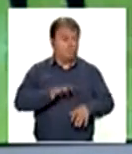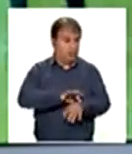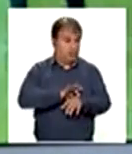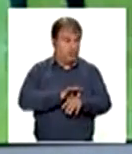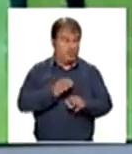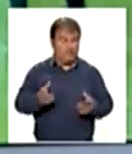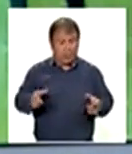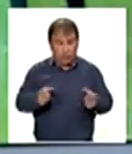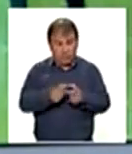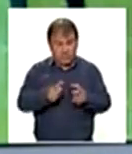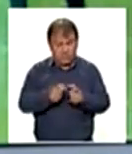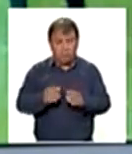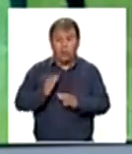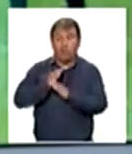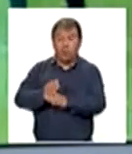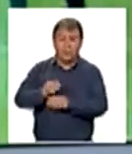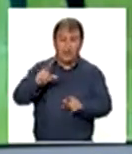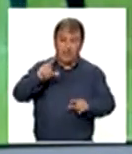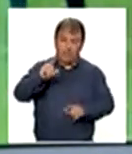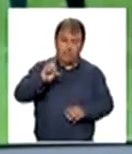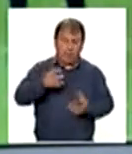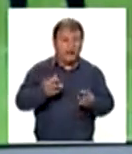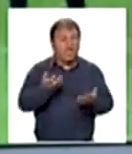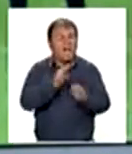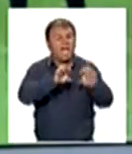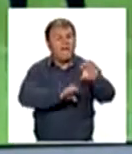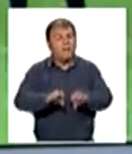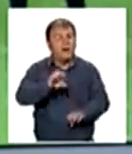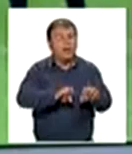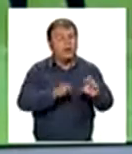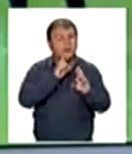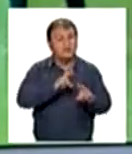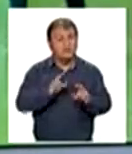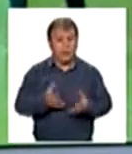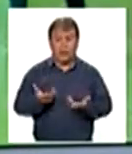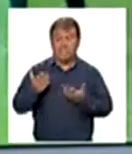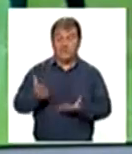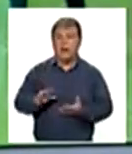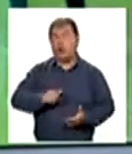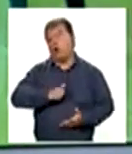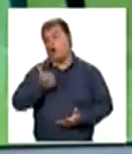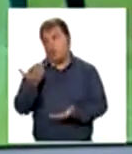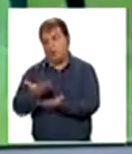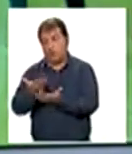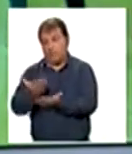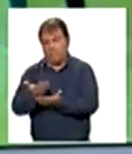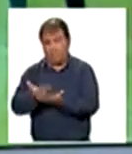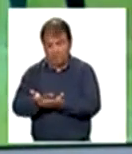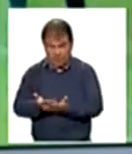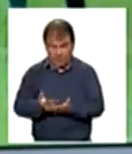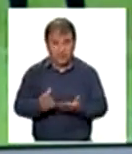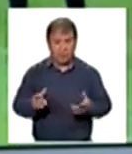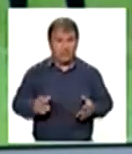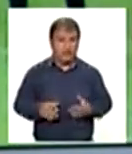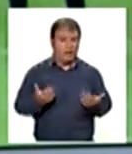además de la Comisión Antidopaje, es que hay que evaluar todavía. ¿Cuáles son los resultados? Y esperar esta contraprueba, ¿no? Que ya se abre. Entonces, 12:17, ahora vamos a escuchar